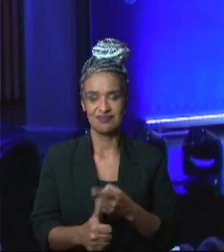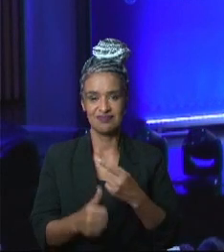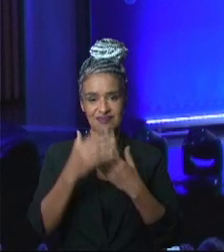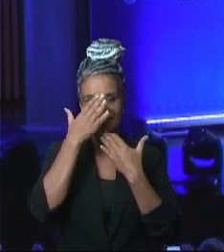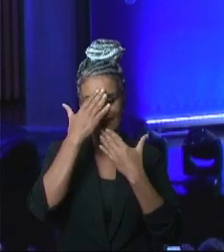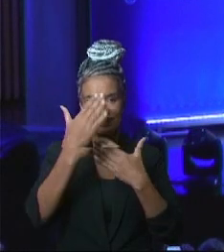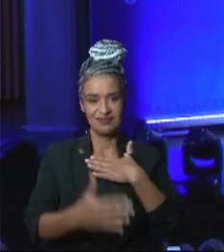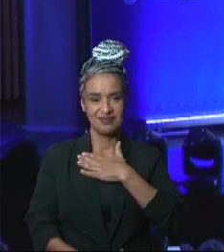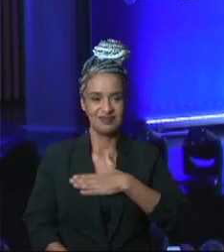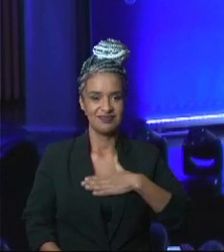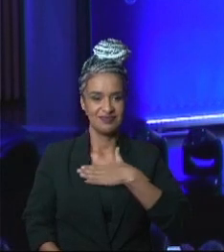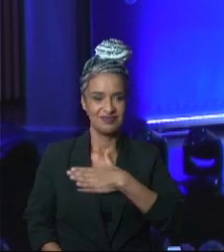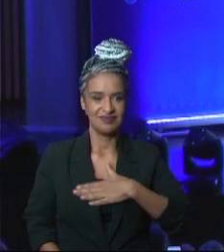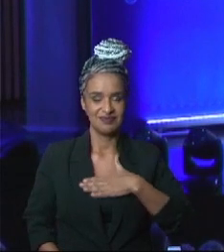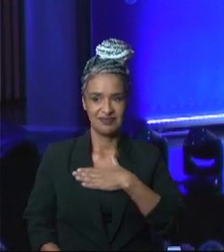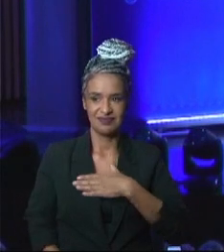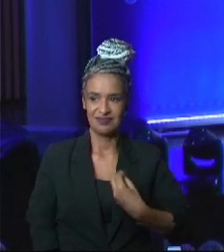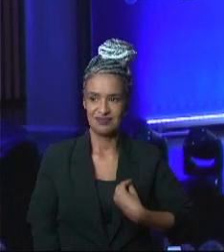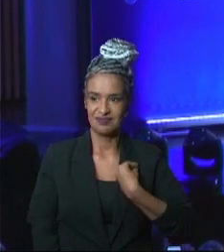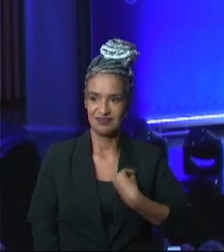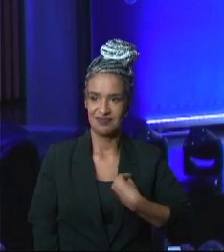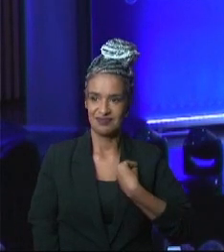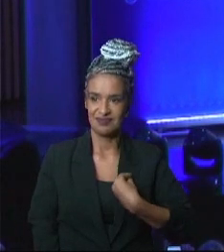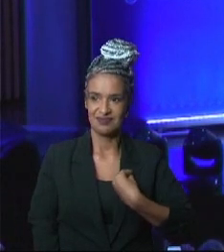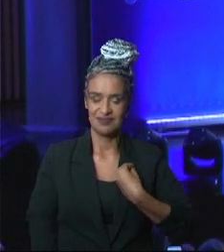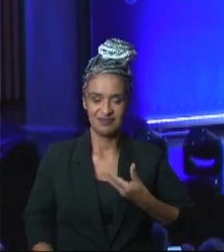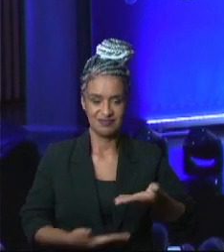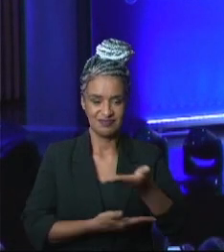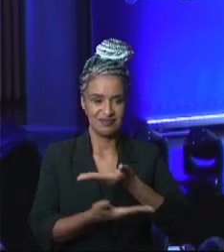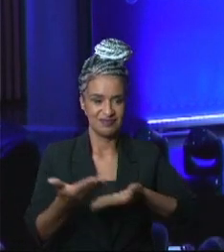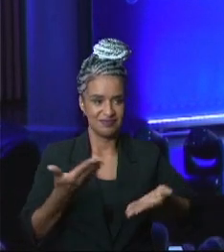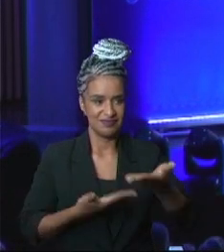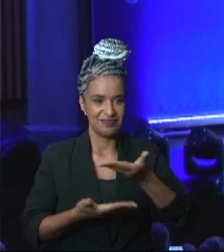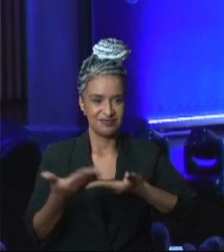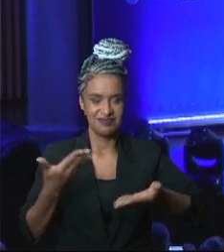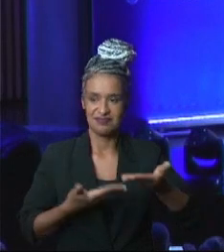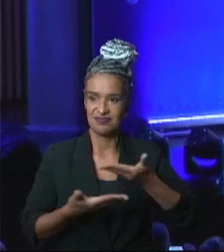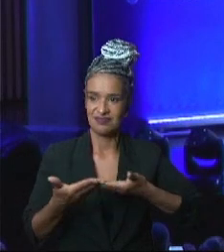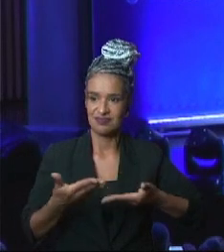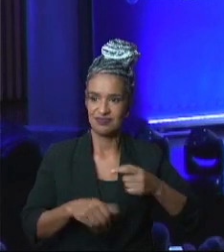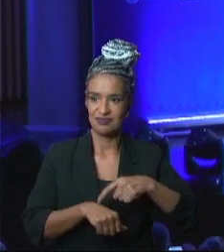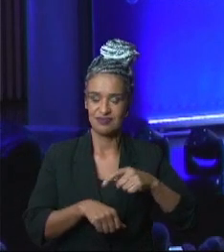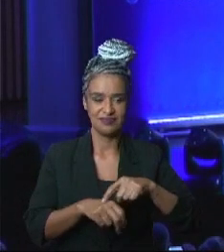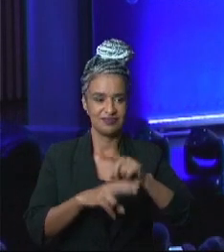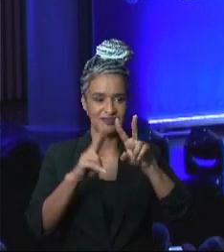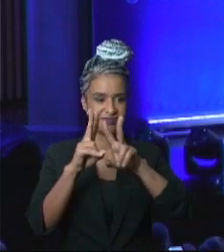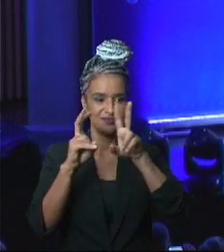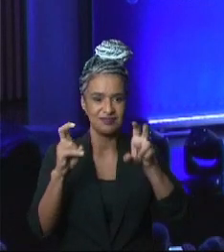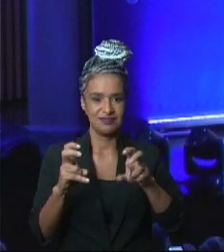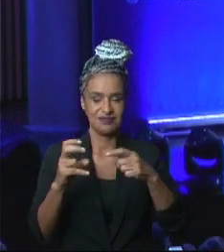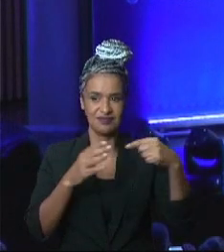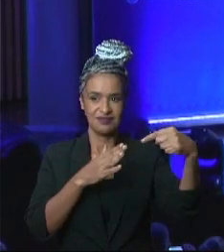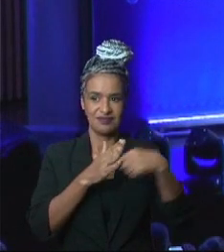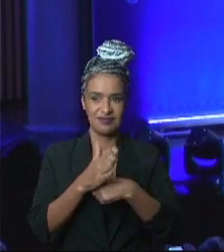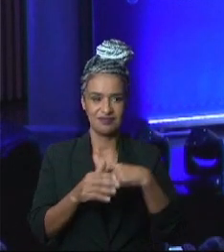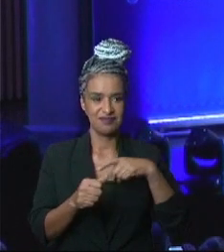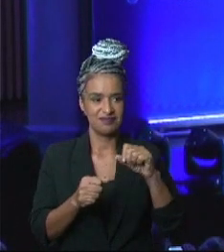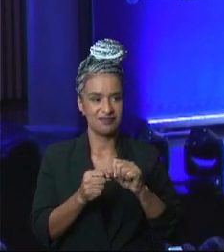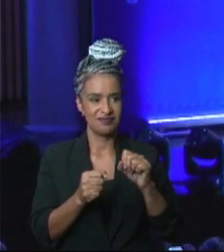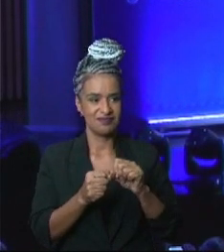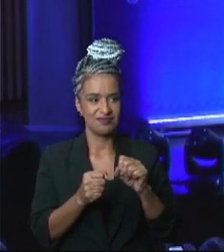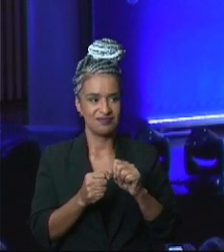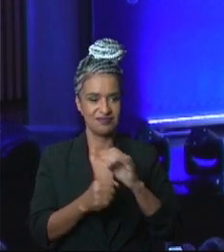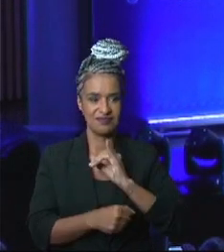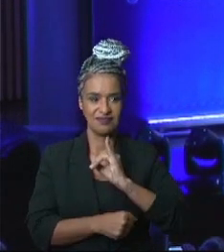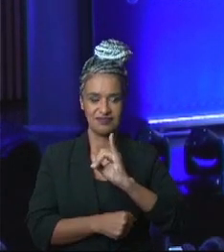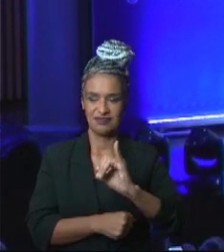esta conferencia tan importante. Y voy a intentar compartir rápidamente algunas ideas sobre la pregunta que nos han hecho,